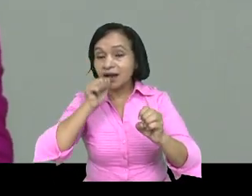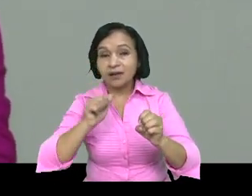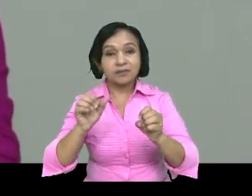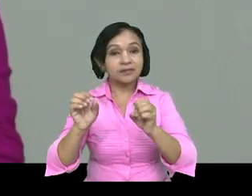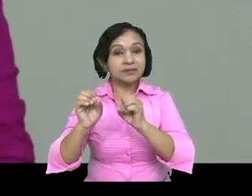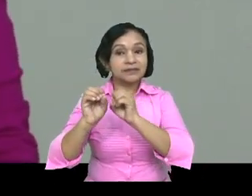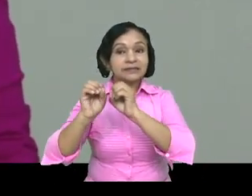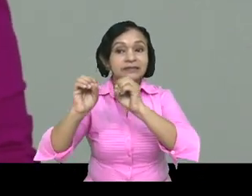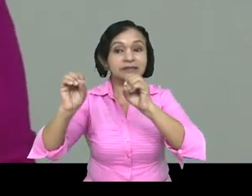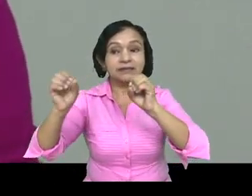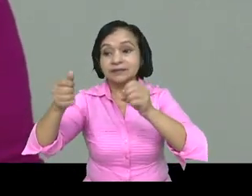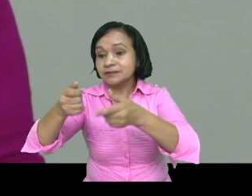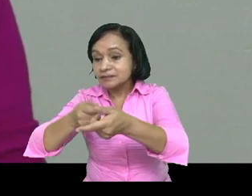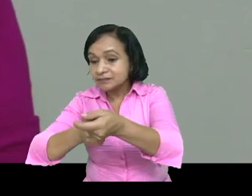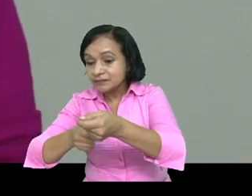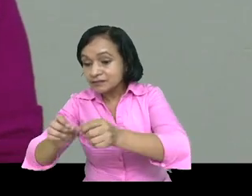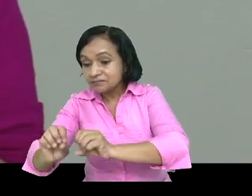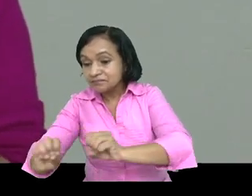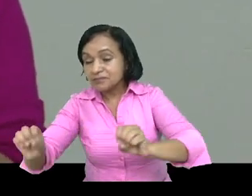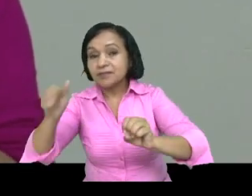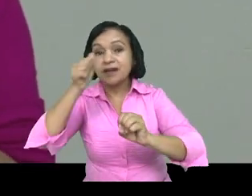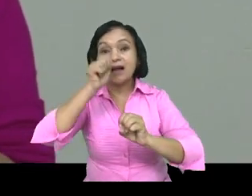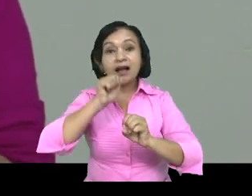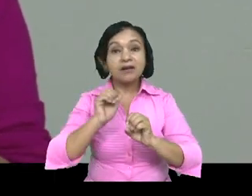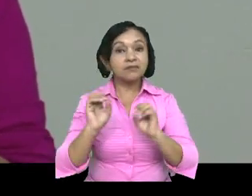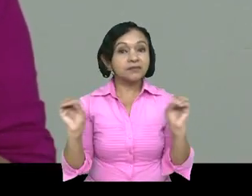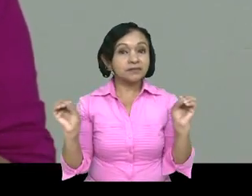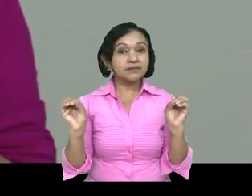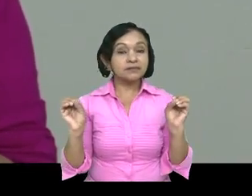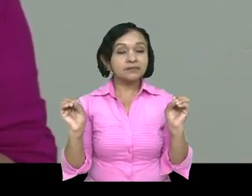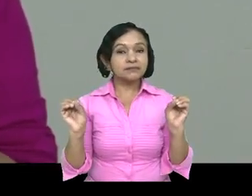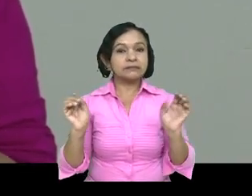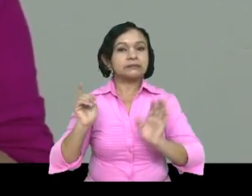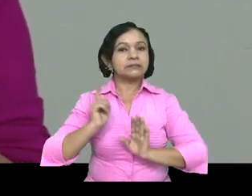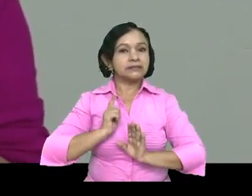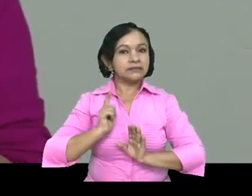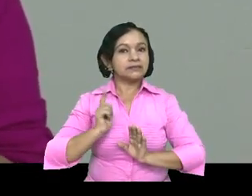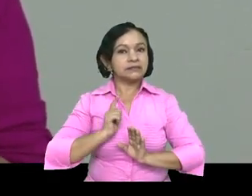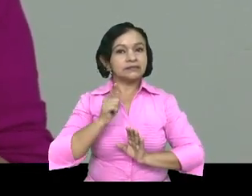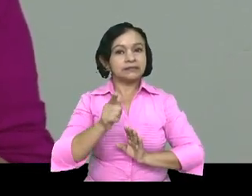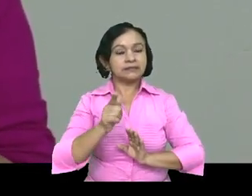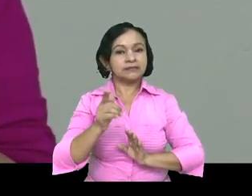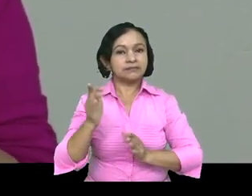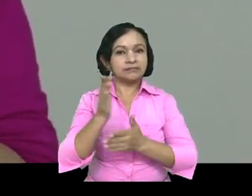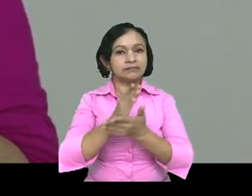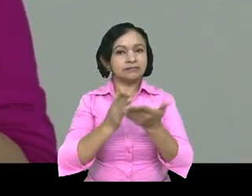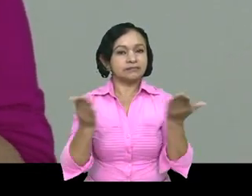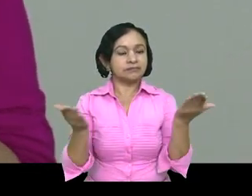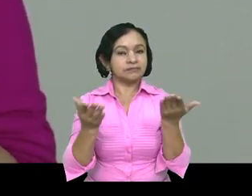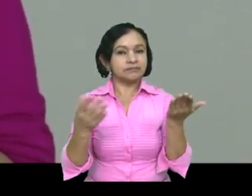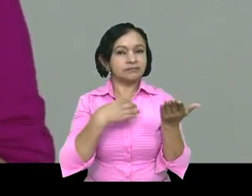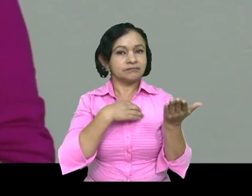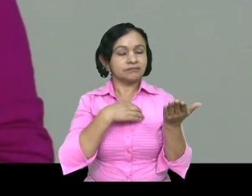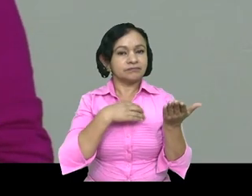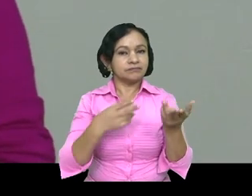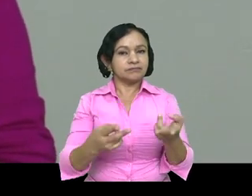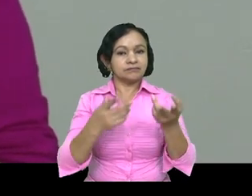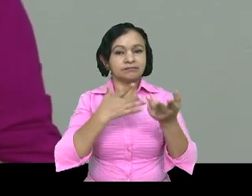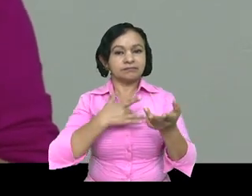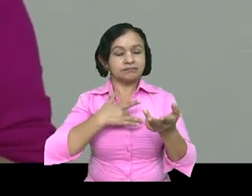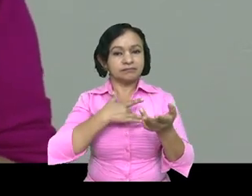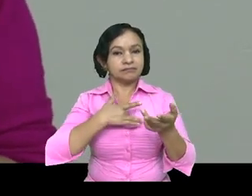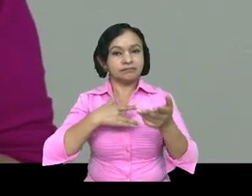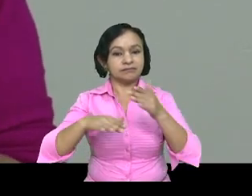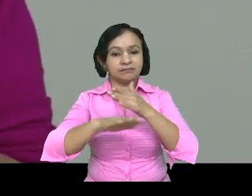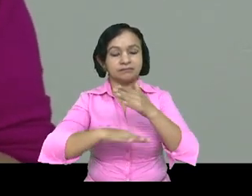no hay acceso a agua, entonces se encuentran en un estadio donde esa necesidad básica